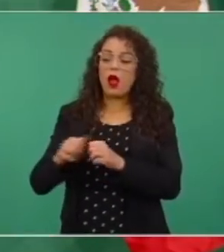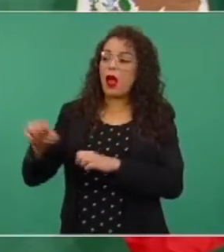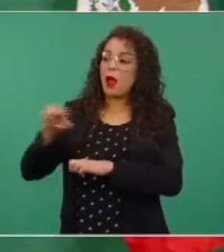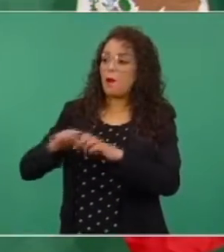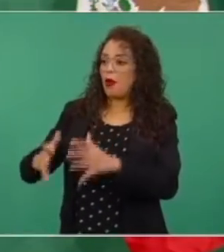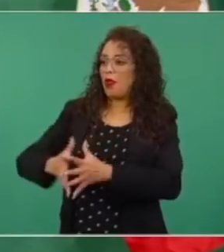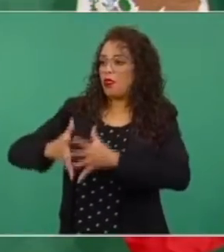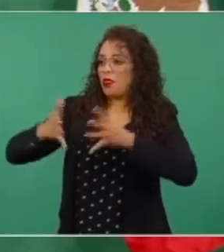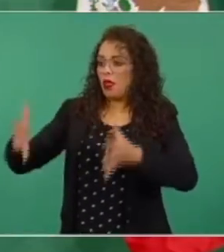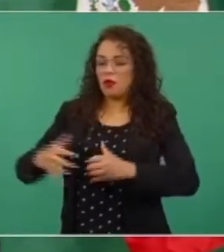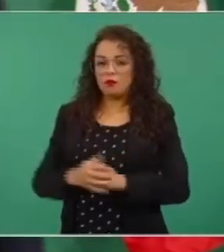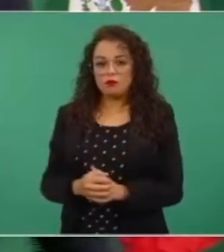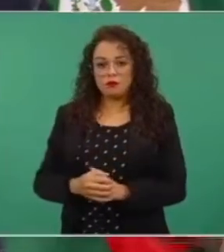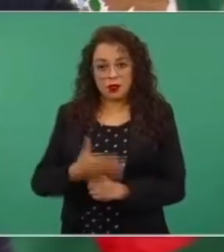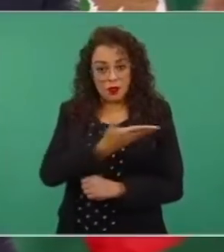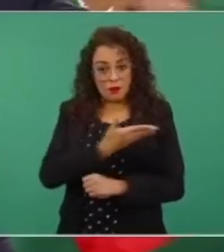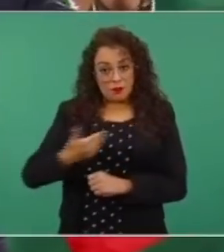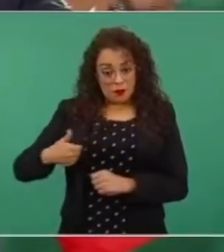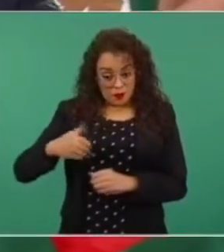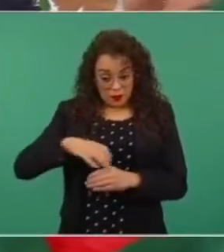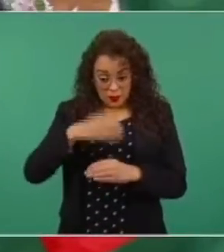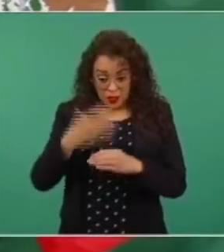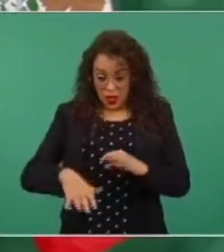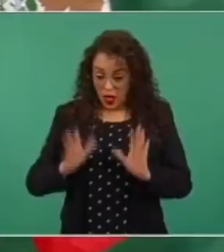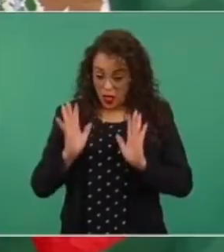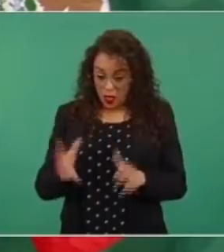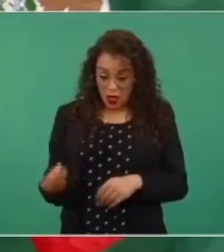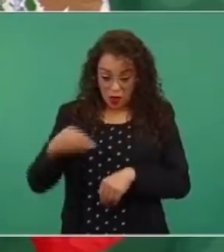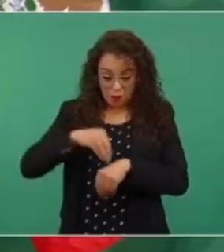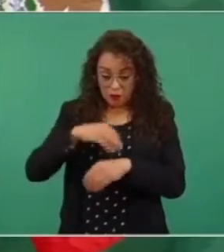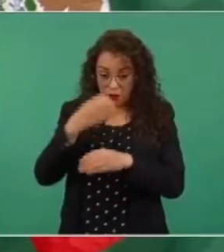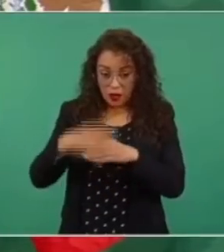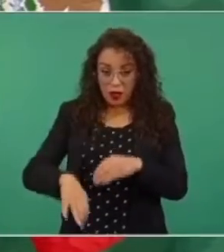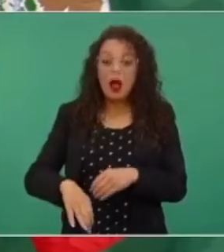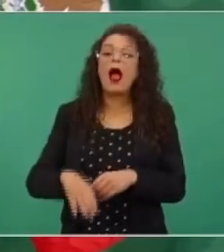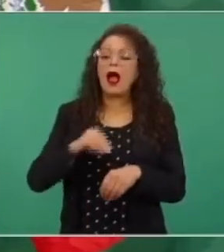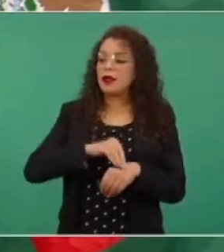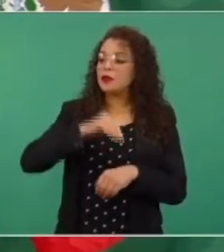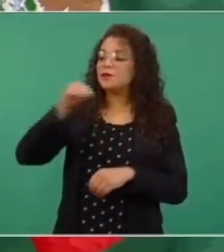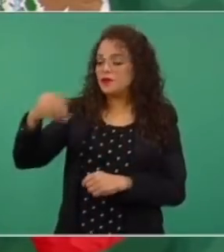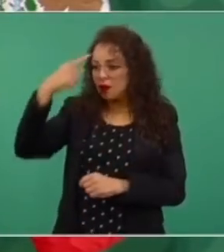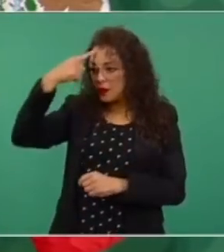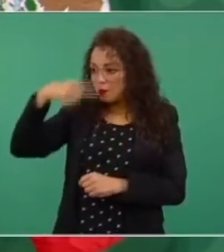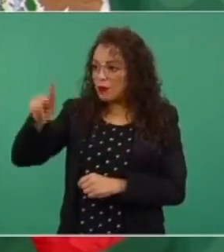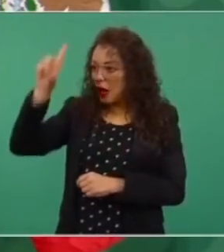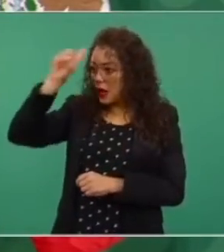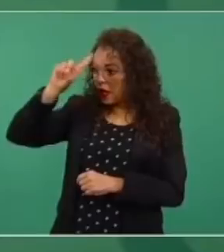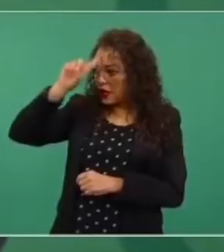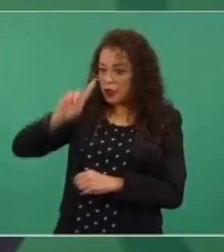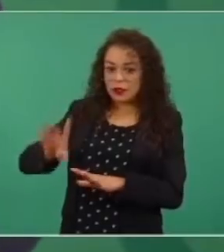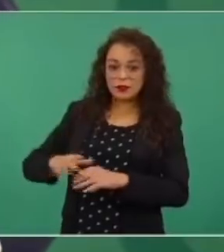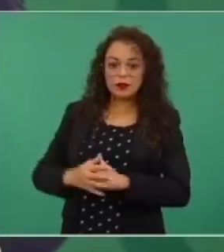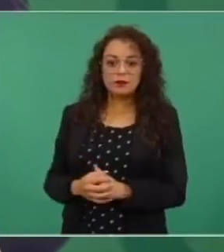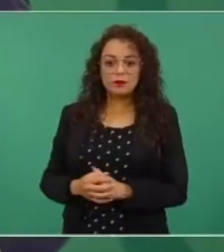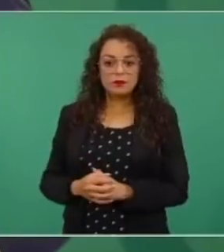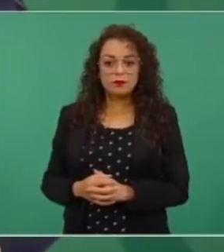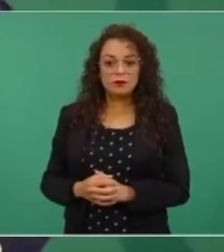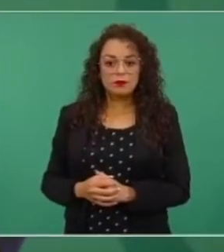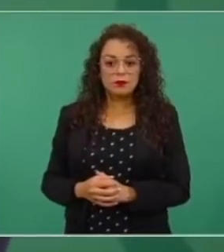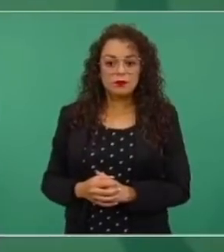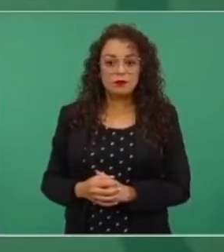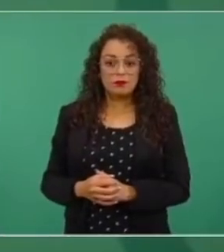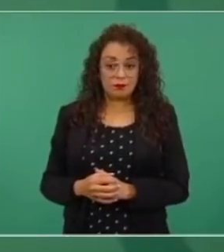presidentes y a trabajar de asesores, por billullos,